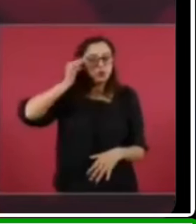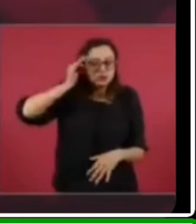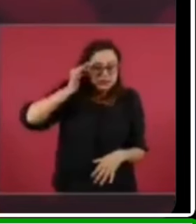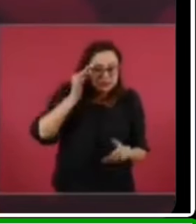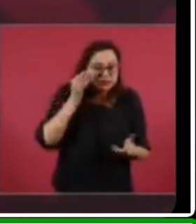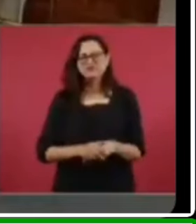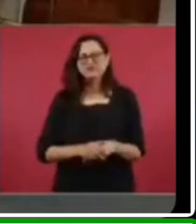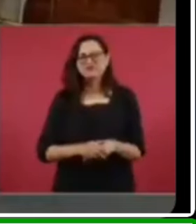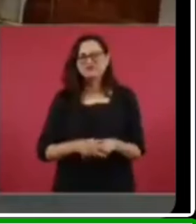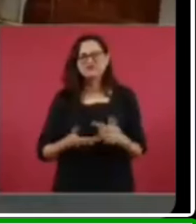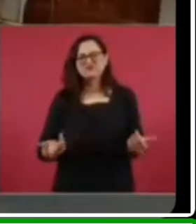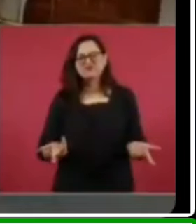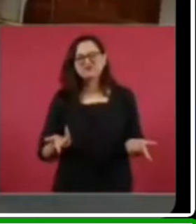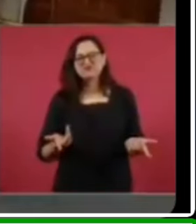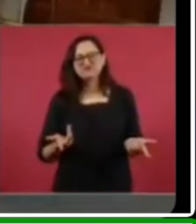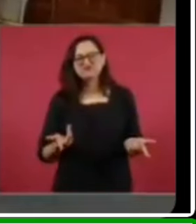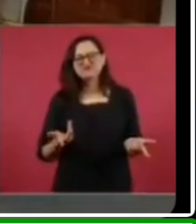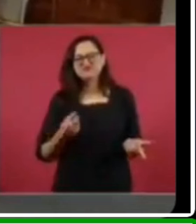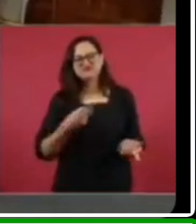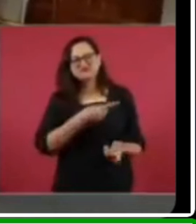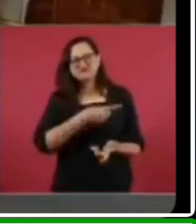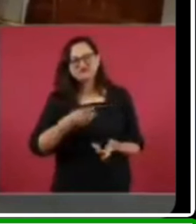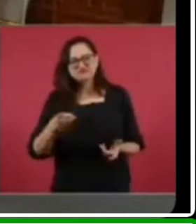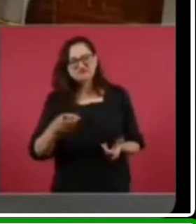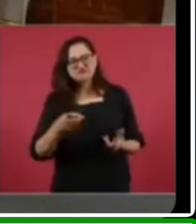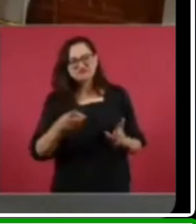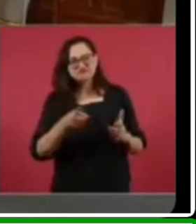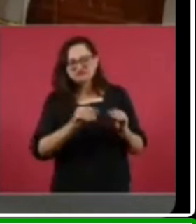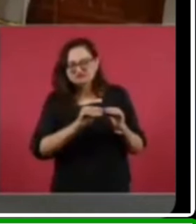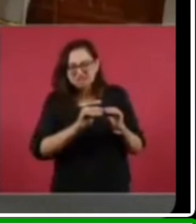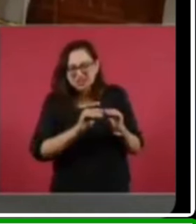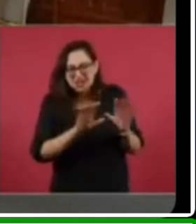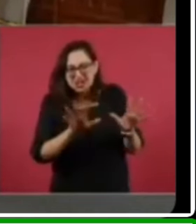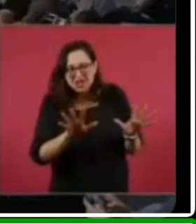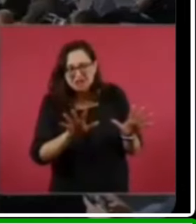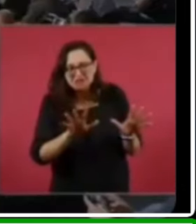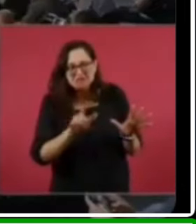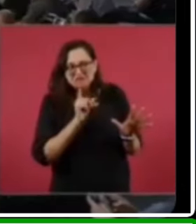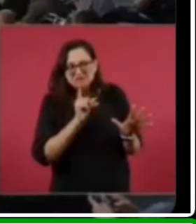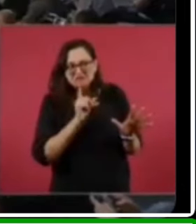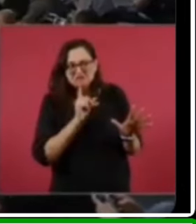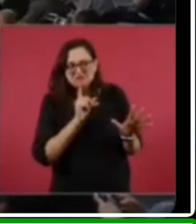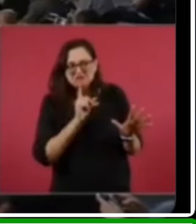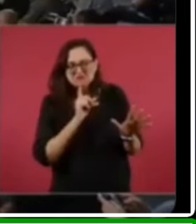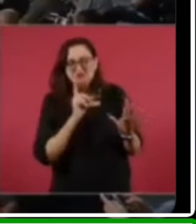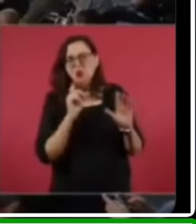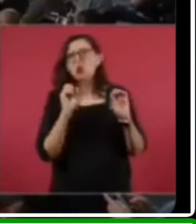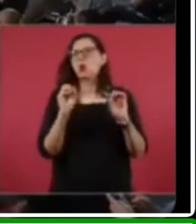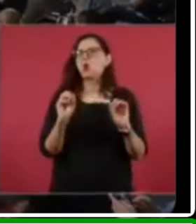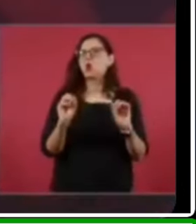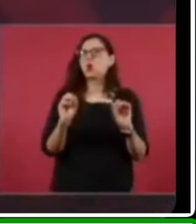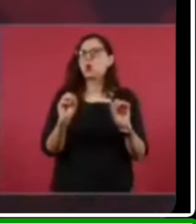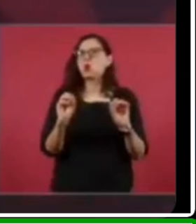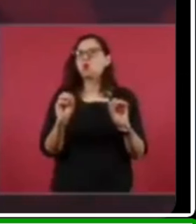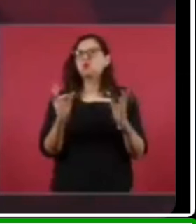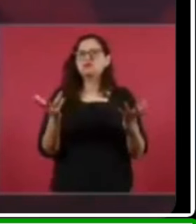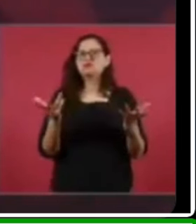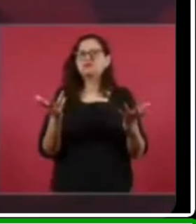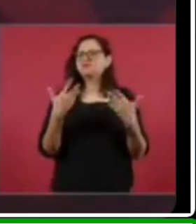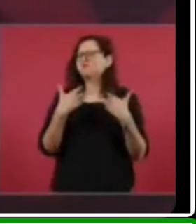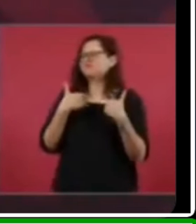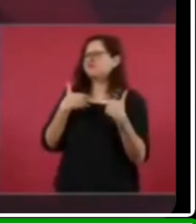una minoría. Pues esto es lo que dijo el presidente López Obrador. Yo creo sale sobrando que recordemos lo que es el Poder